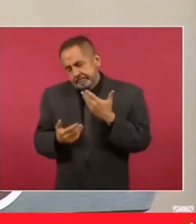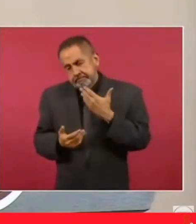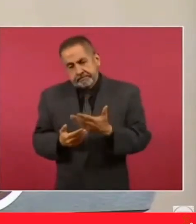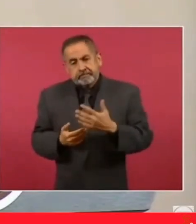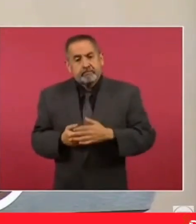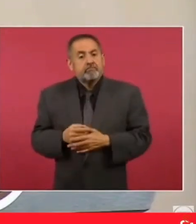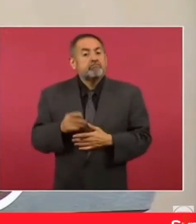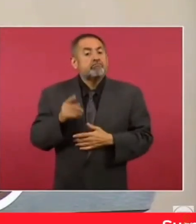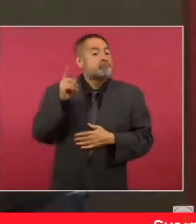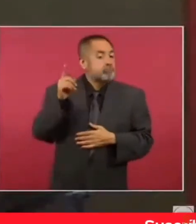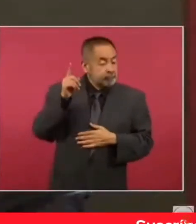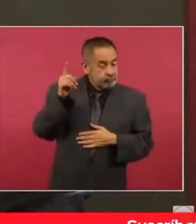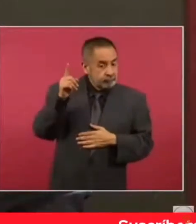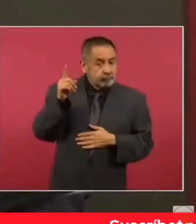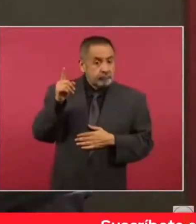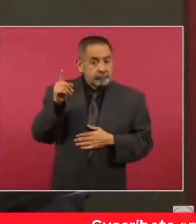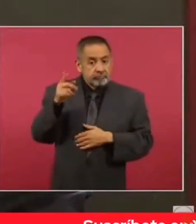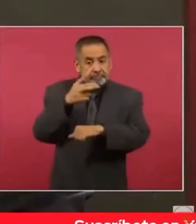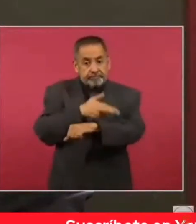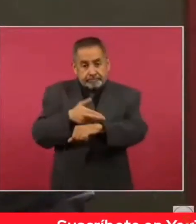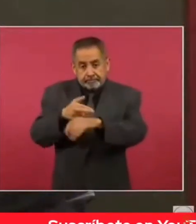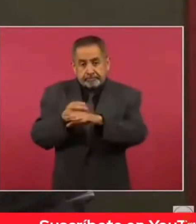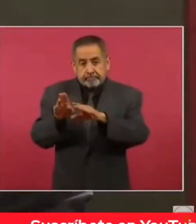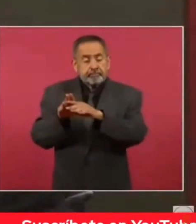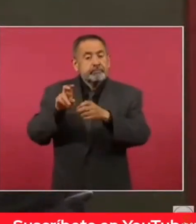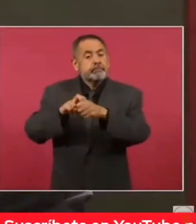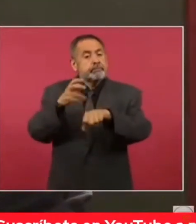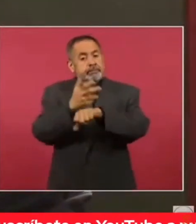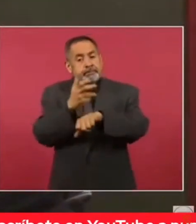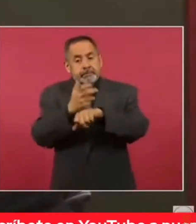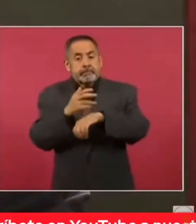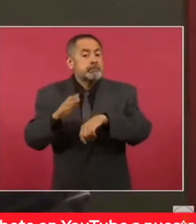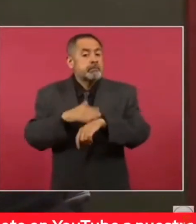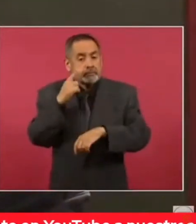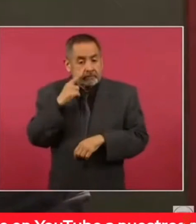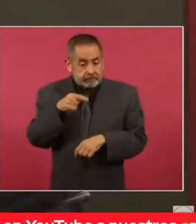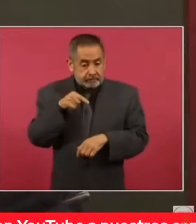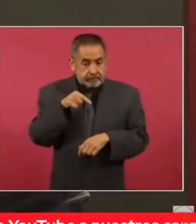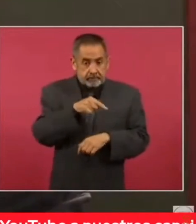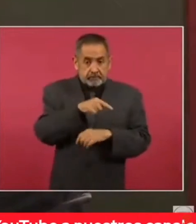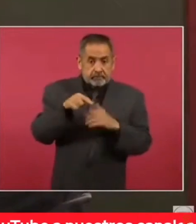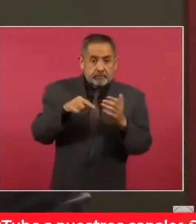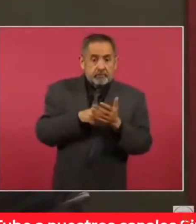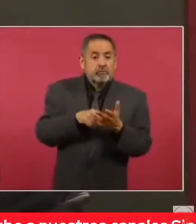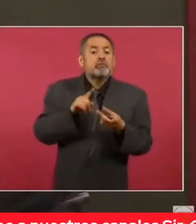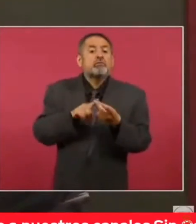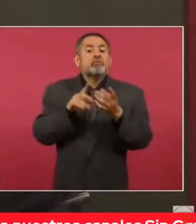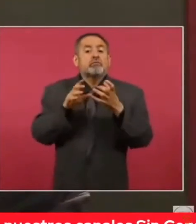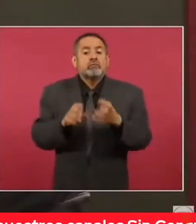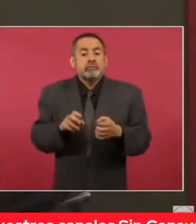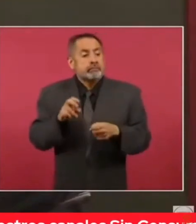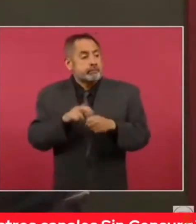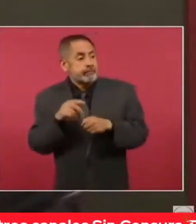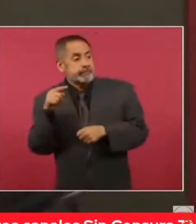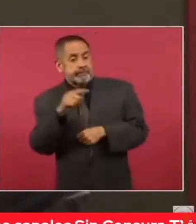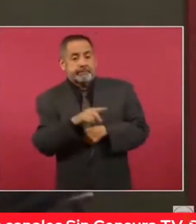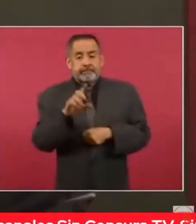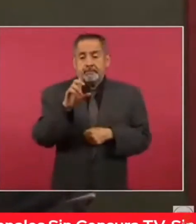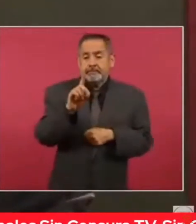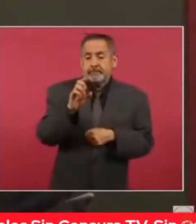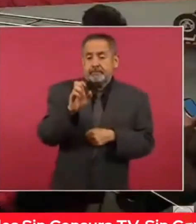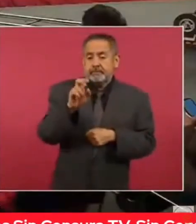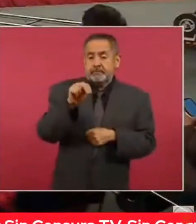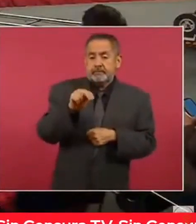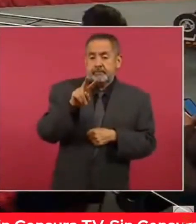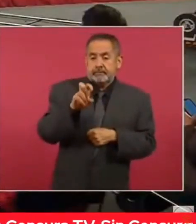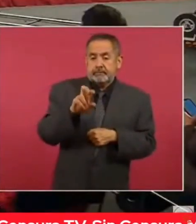ámbito de los Estados Unidos, porque la pieza se encuentra en Denver, Colorado. Allí